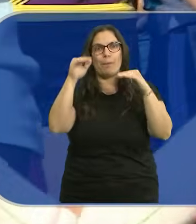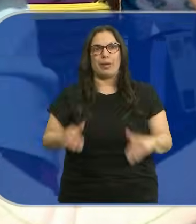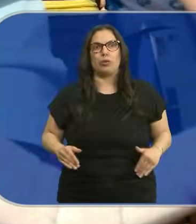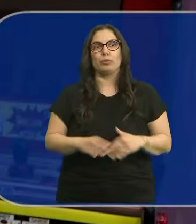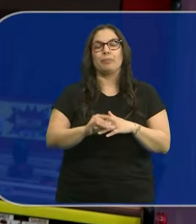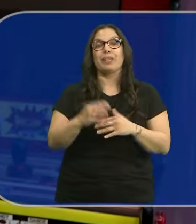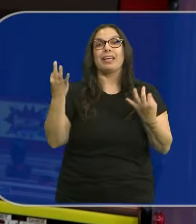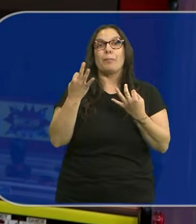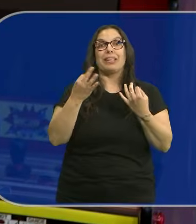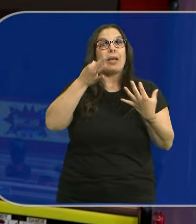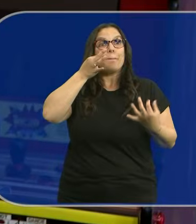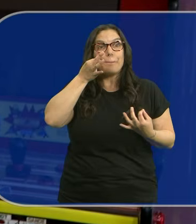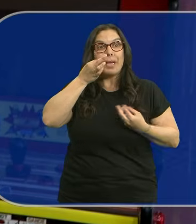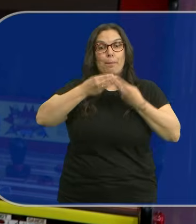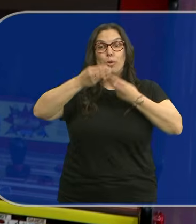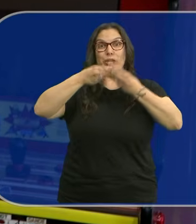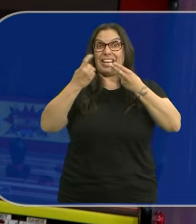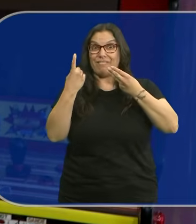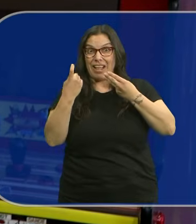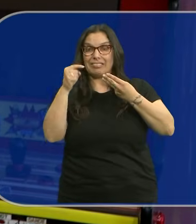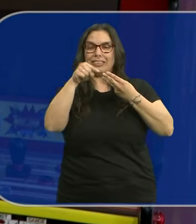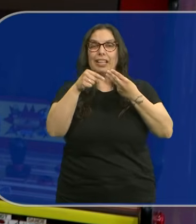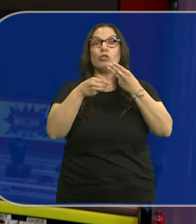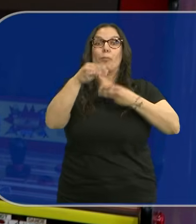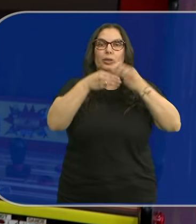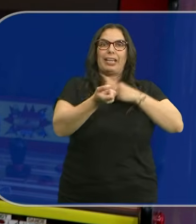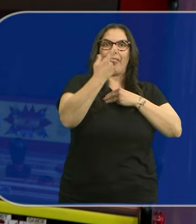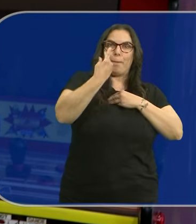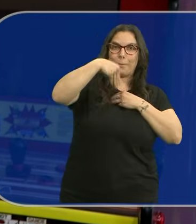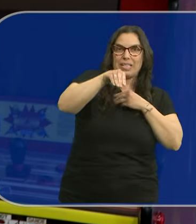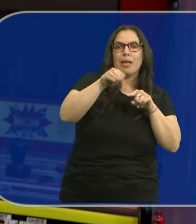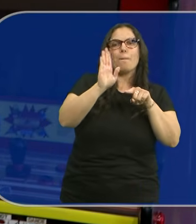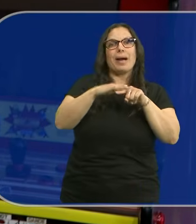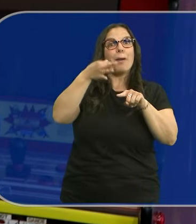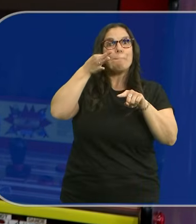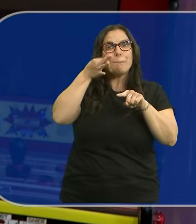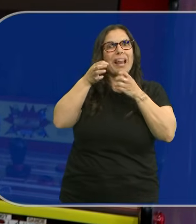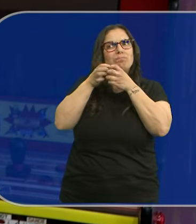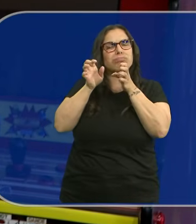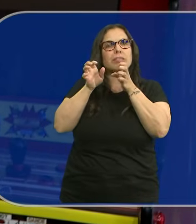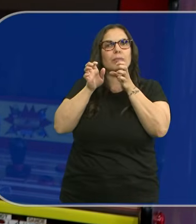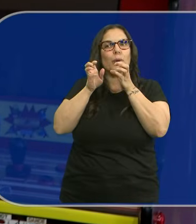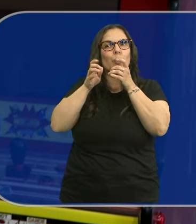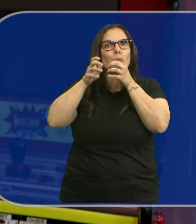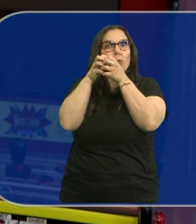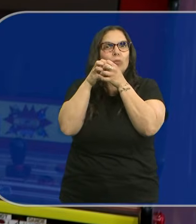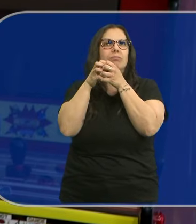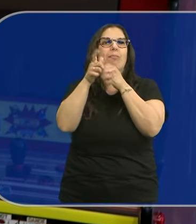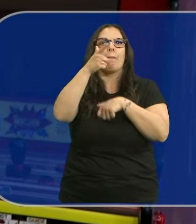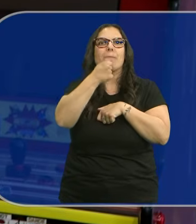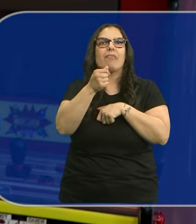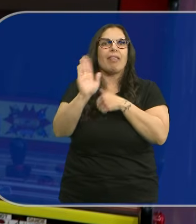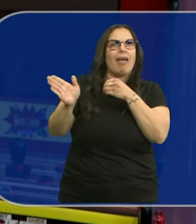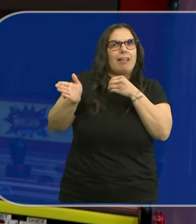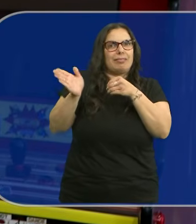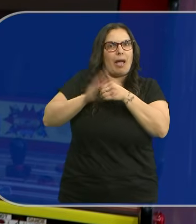que regenere la piel con la proteína que le falta, con lo cual esa piel regenerada le va a permanecer